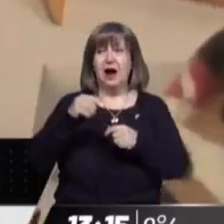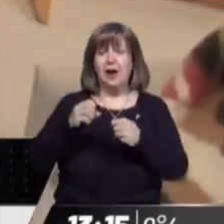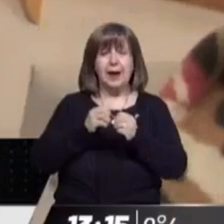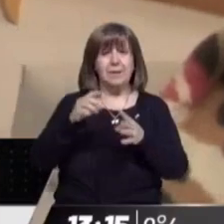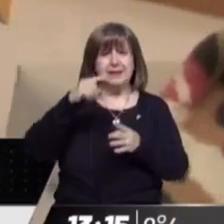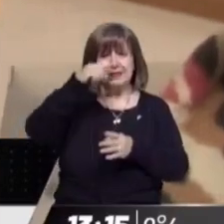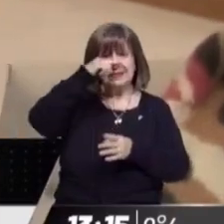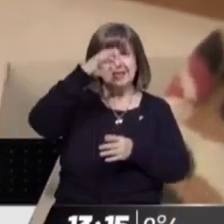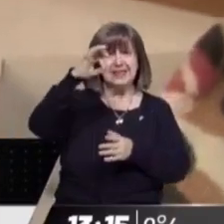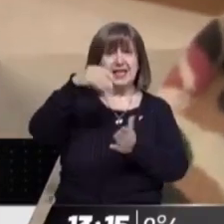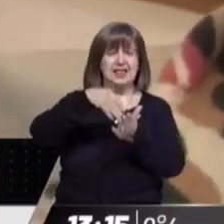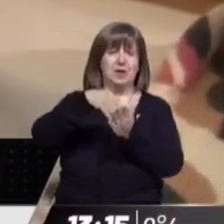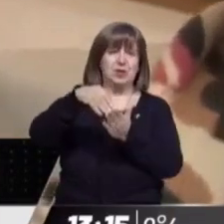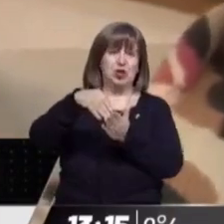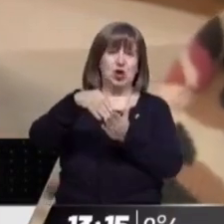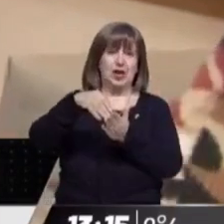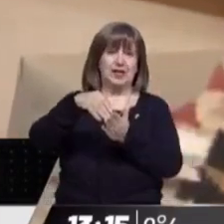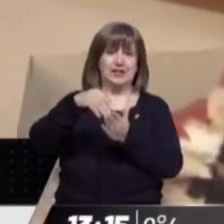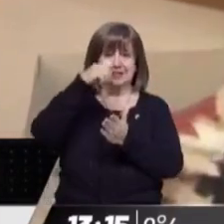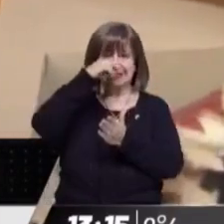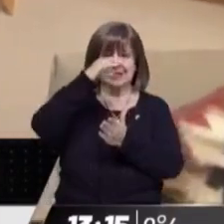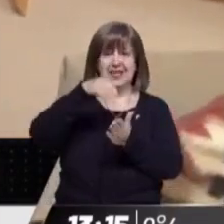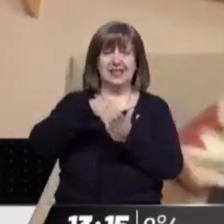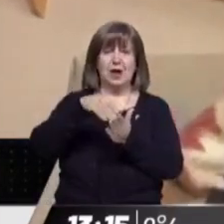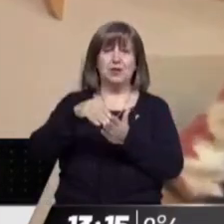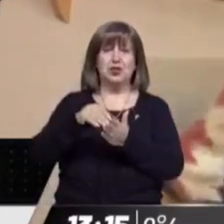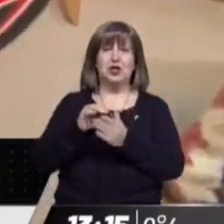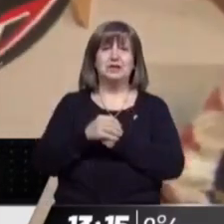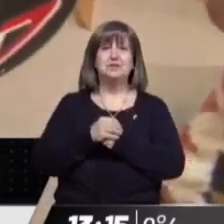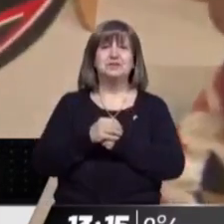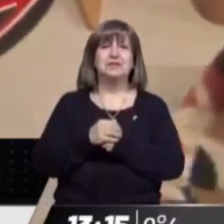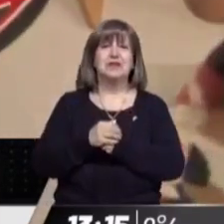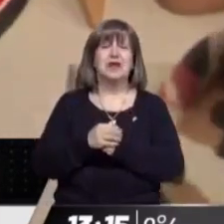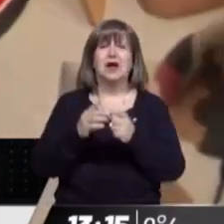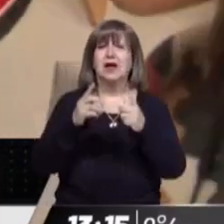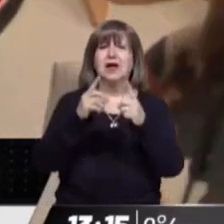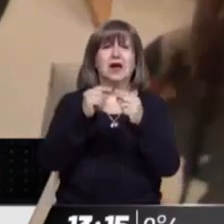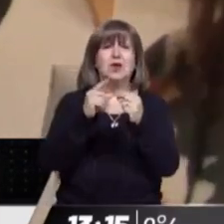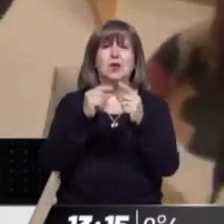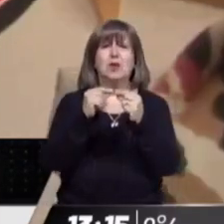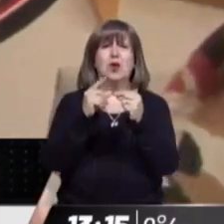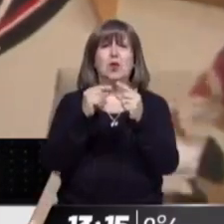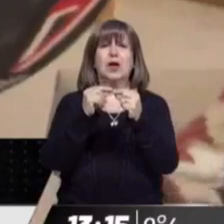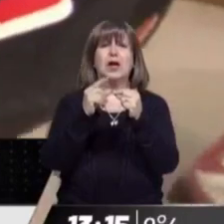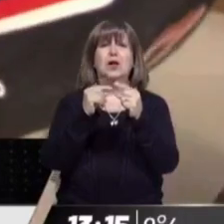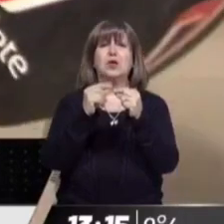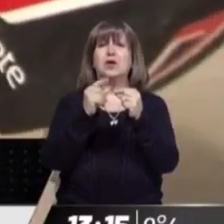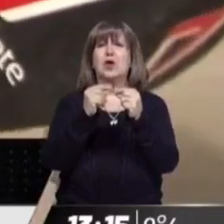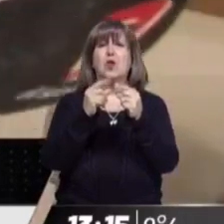contaba. Sí, ahora arranca en 70 millones. ¿Qué número salió? ¿Cuáles son los 15 números, Mari?